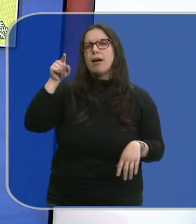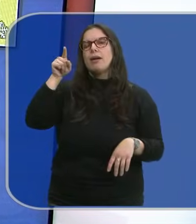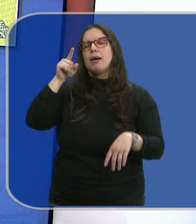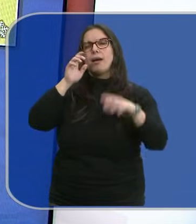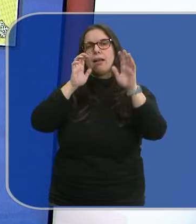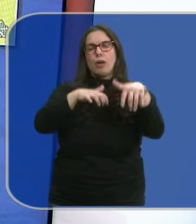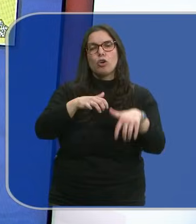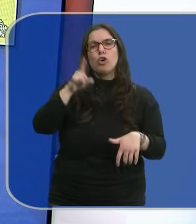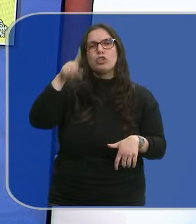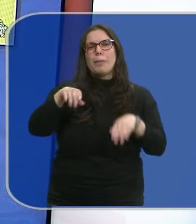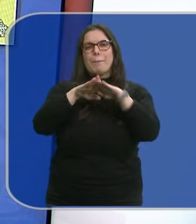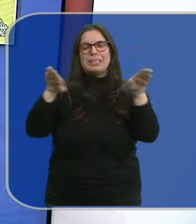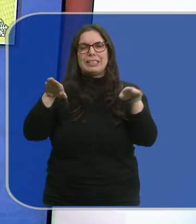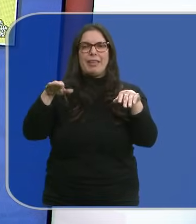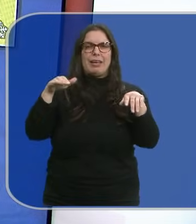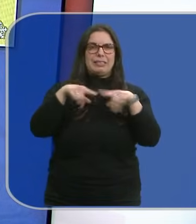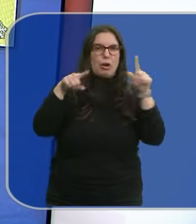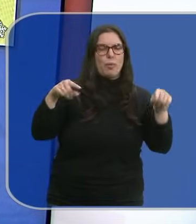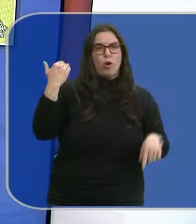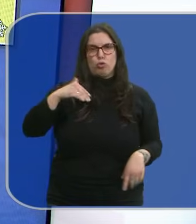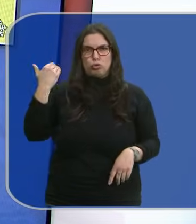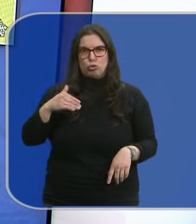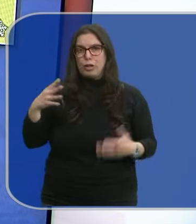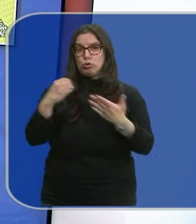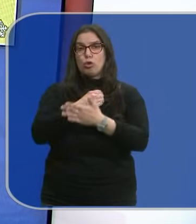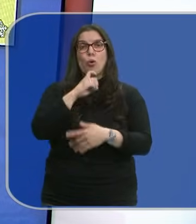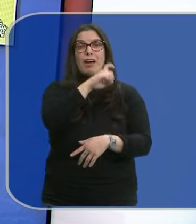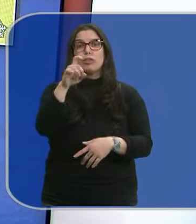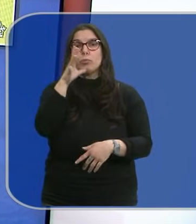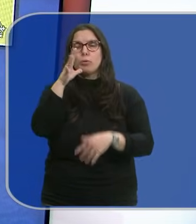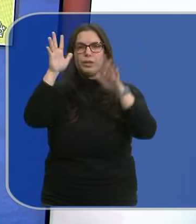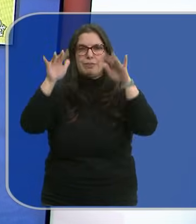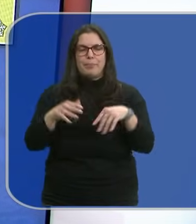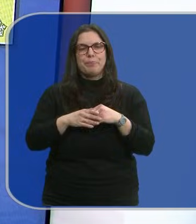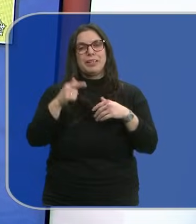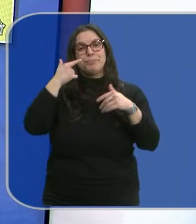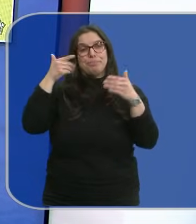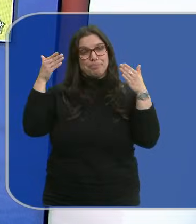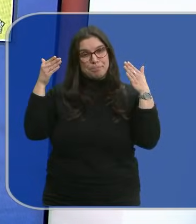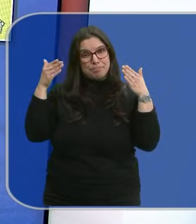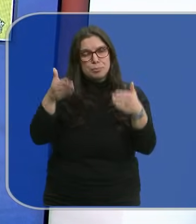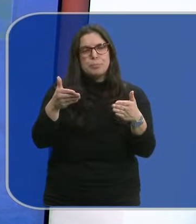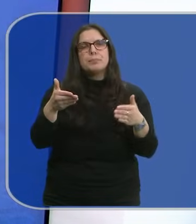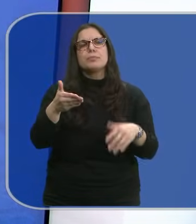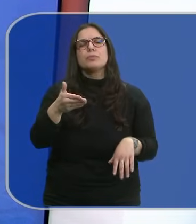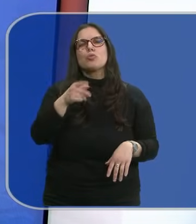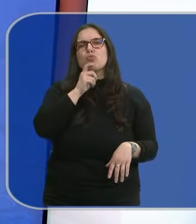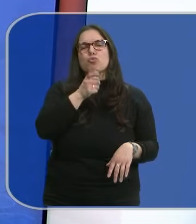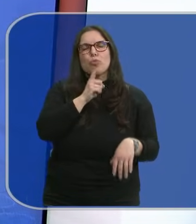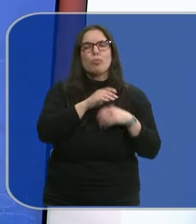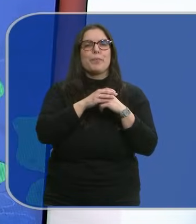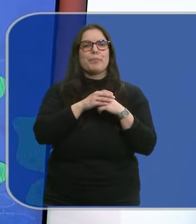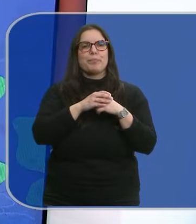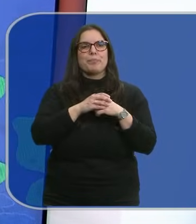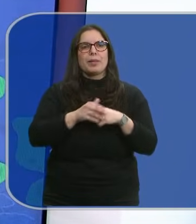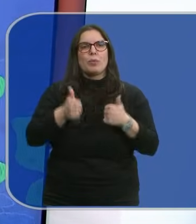meseta, tanto de Segovia como de Soria. Avisos todos ellos por nevadas. Y si vamos un poquito más allá, vemos qué acumulados esperamos, dónde